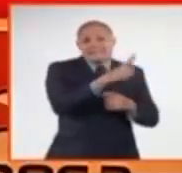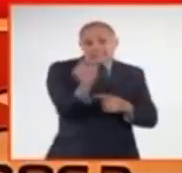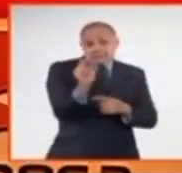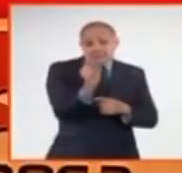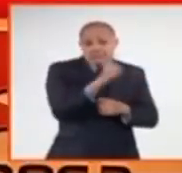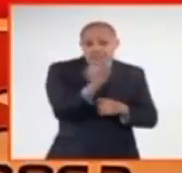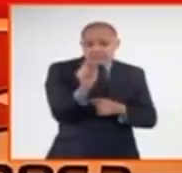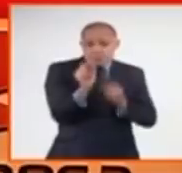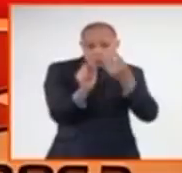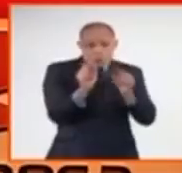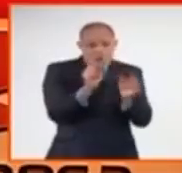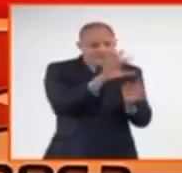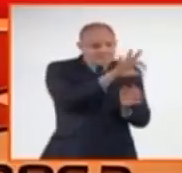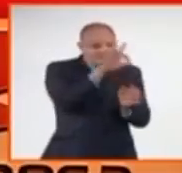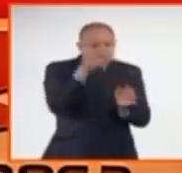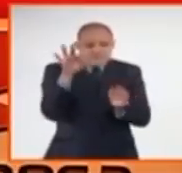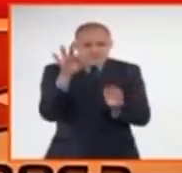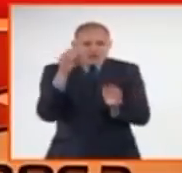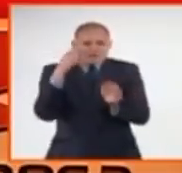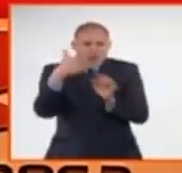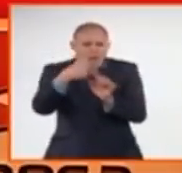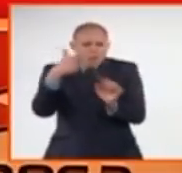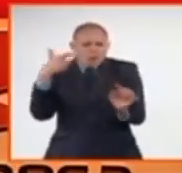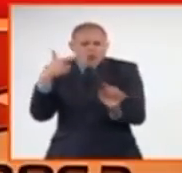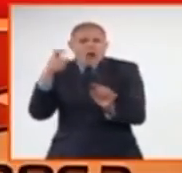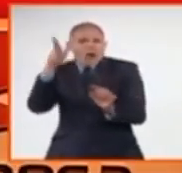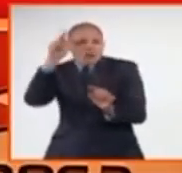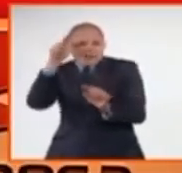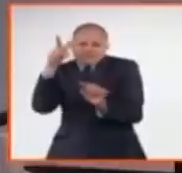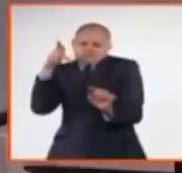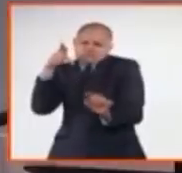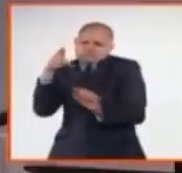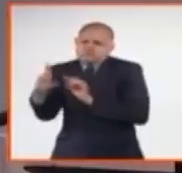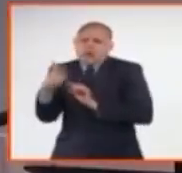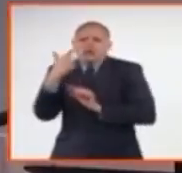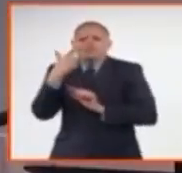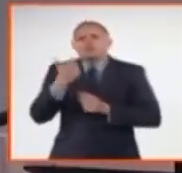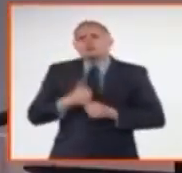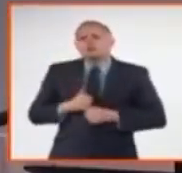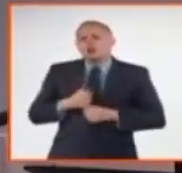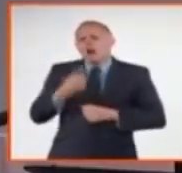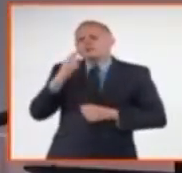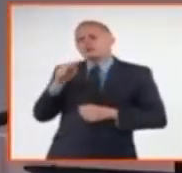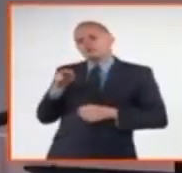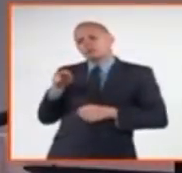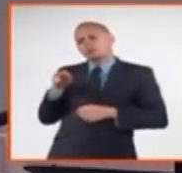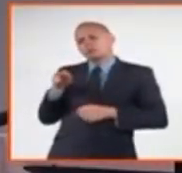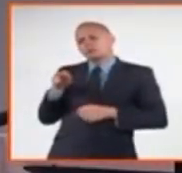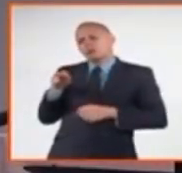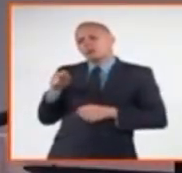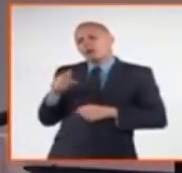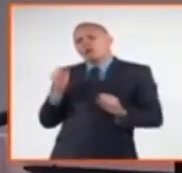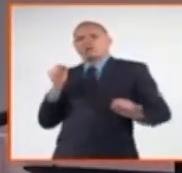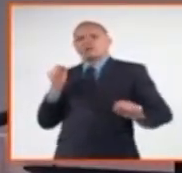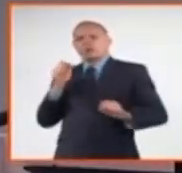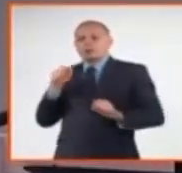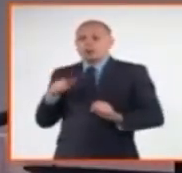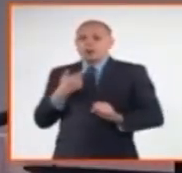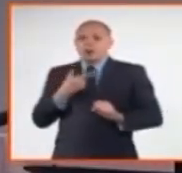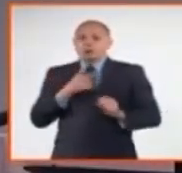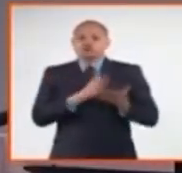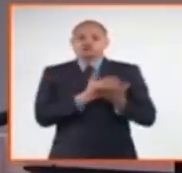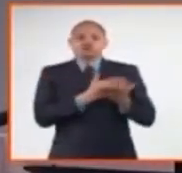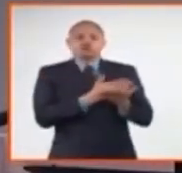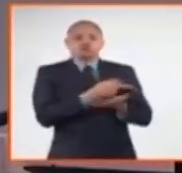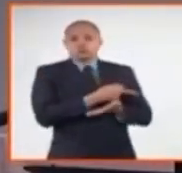de dosis ya nosotros hemos distribuido 16 millones pero son dosis que están para ser aplicadas en segundas y terceras dosis en los